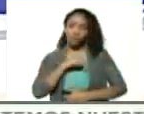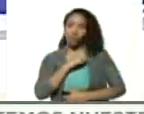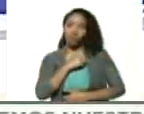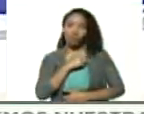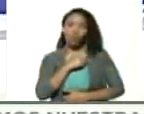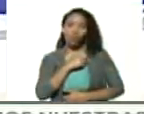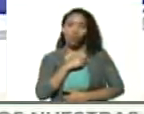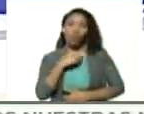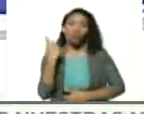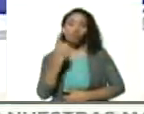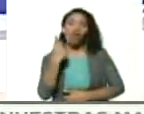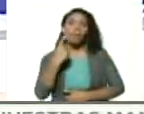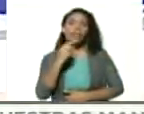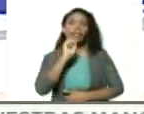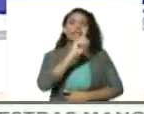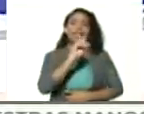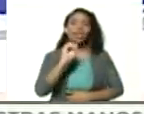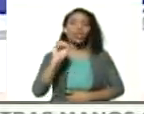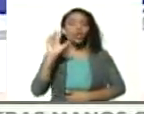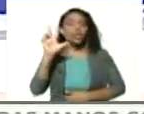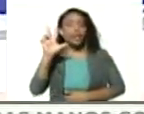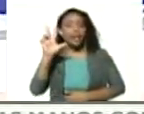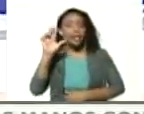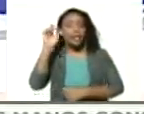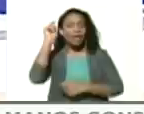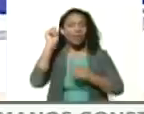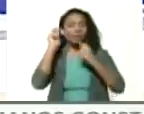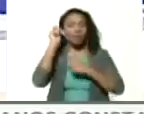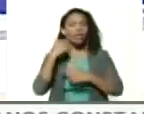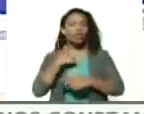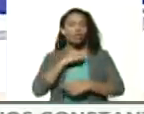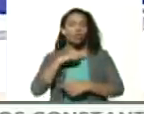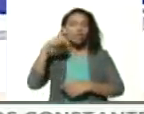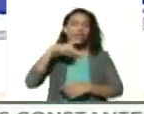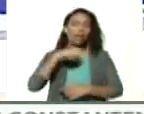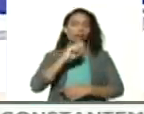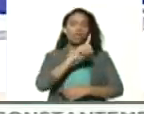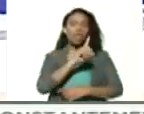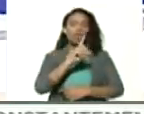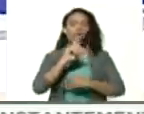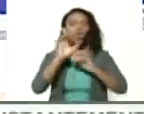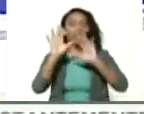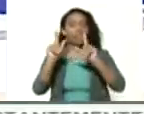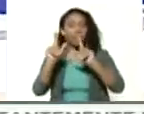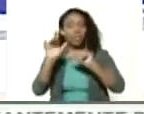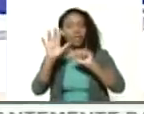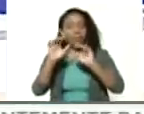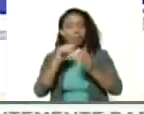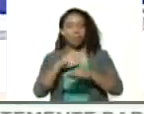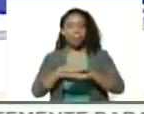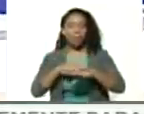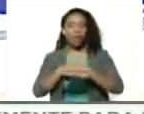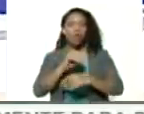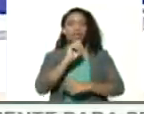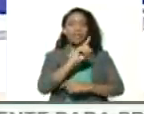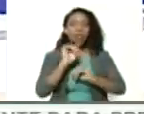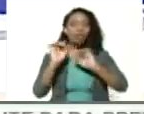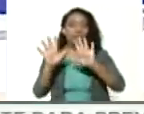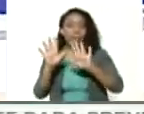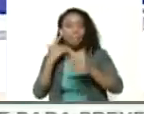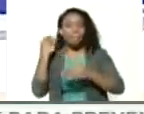teníamos 103 diputados y necesitamos 110 diputados en la primera Asamblea Nacional unicameral para